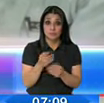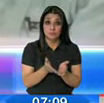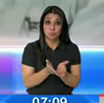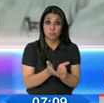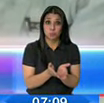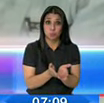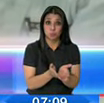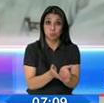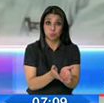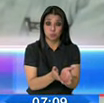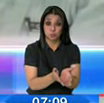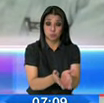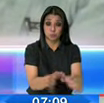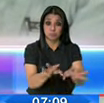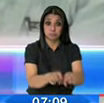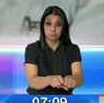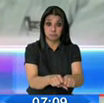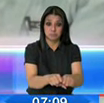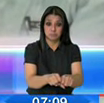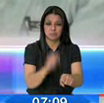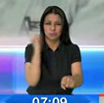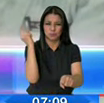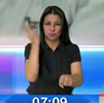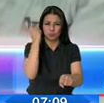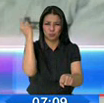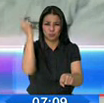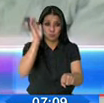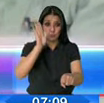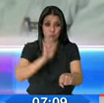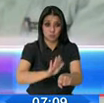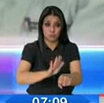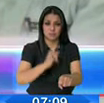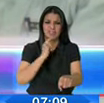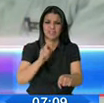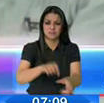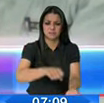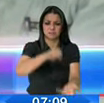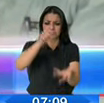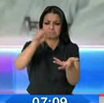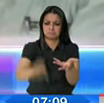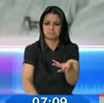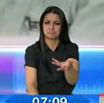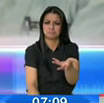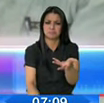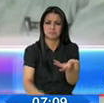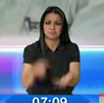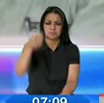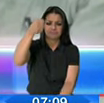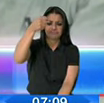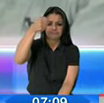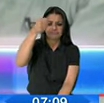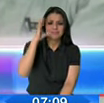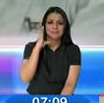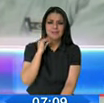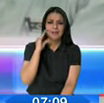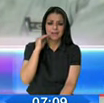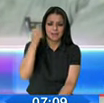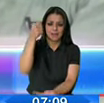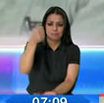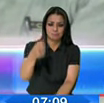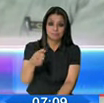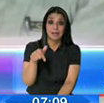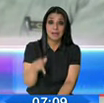por el aeronaval, se lanzaron una funda negra y estimamos